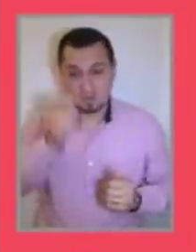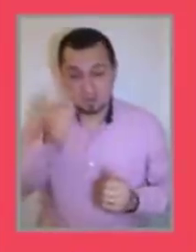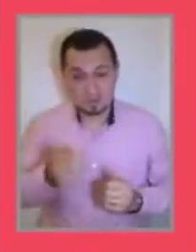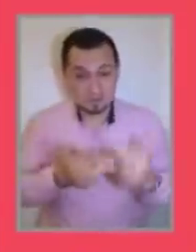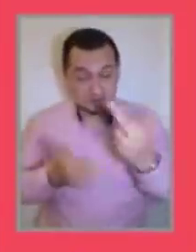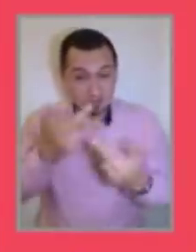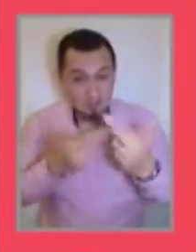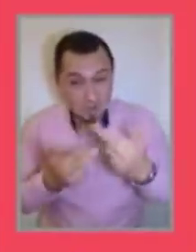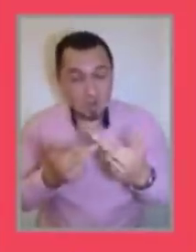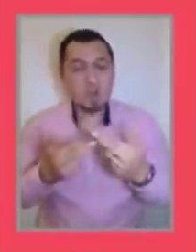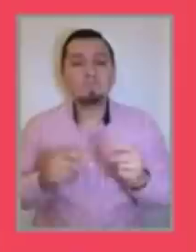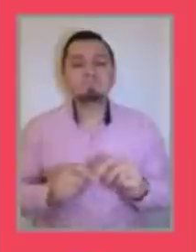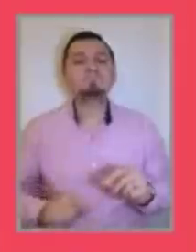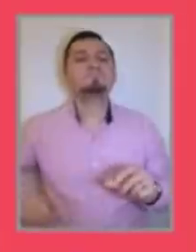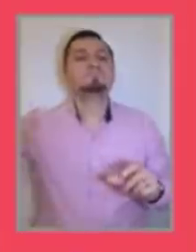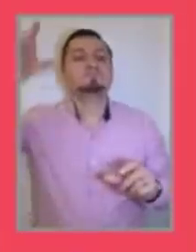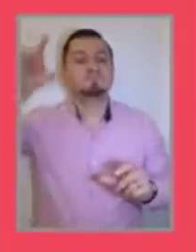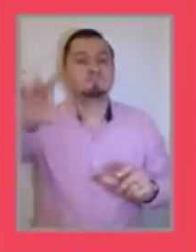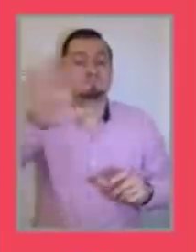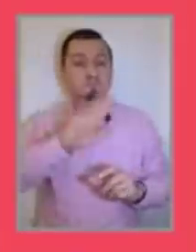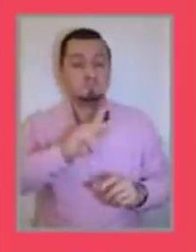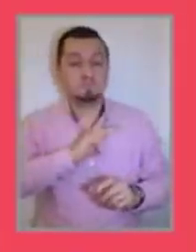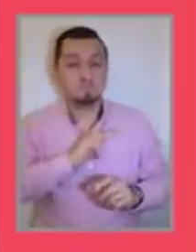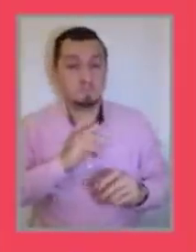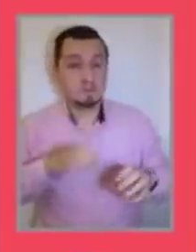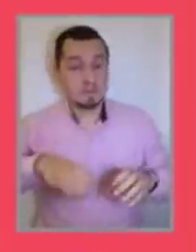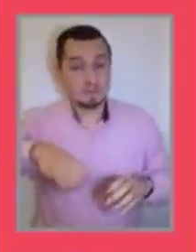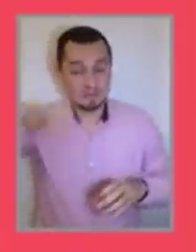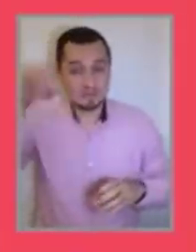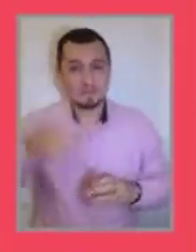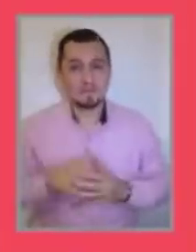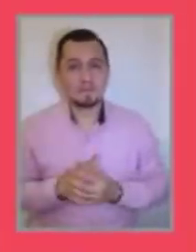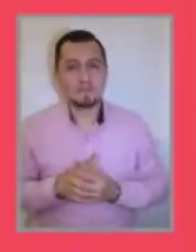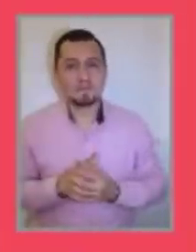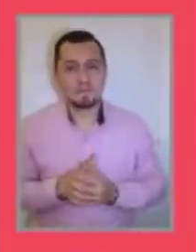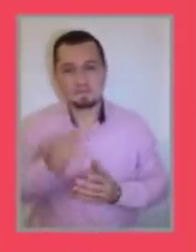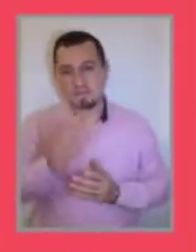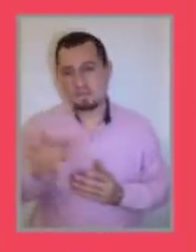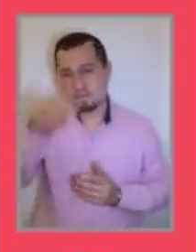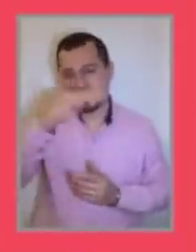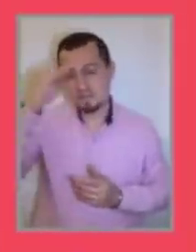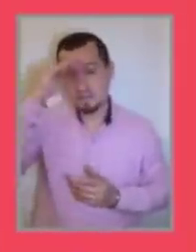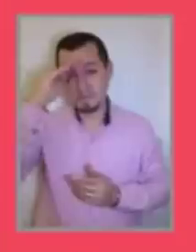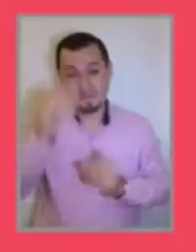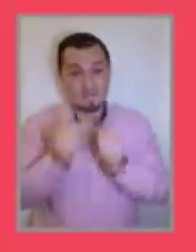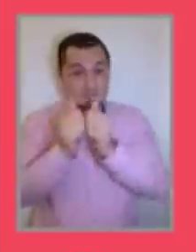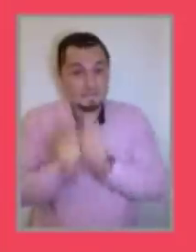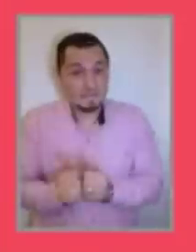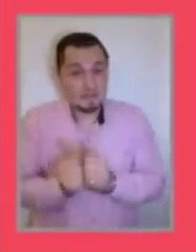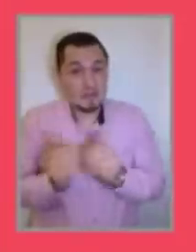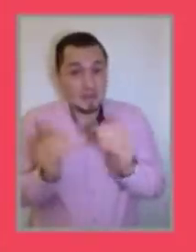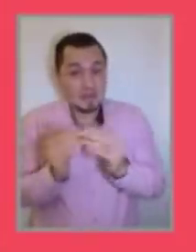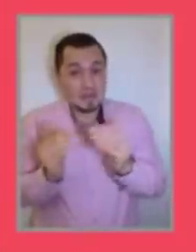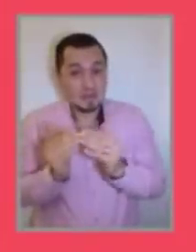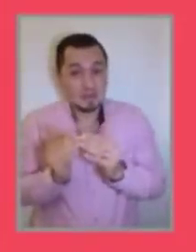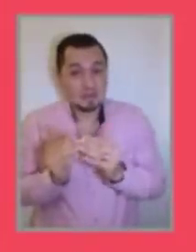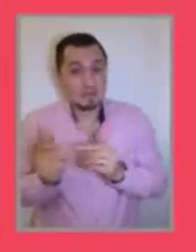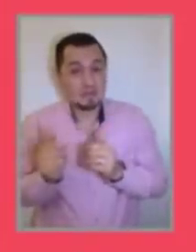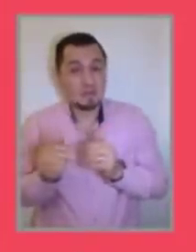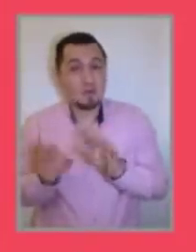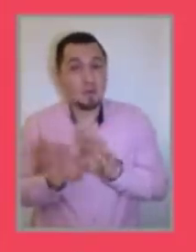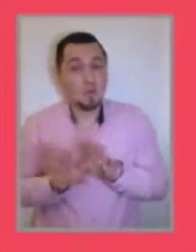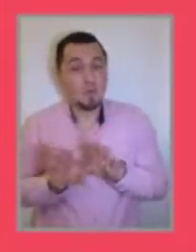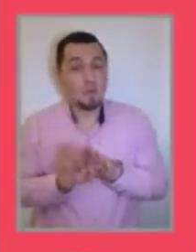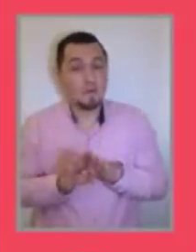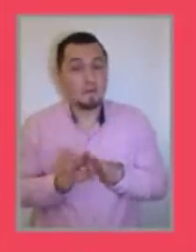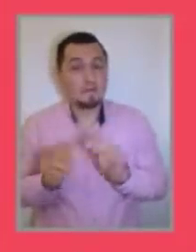regresar incrementarán los casos en estos rangos de edad. Pensar que alguien está en casa todavía a estas alturas, pues,